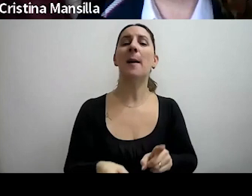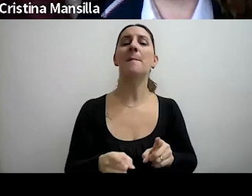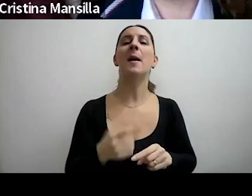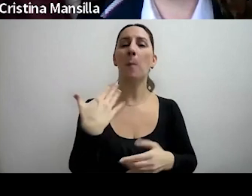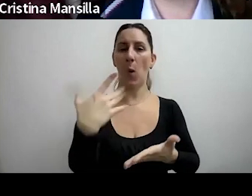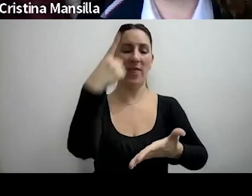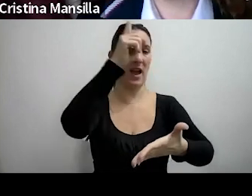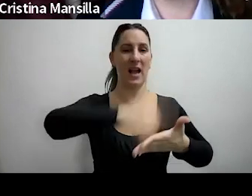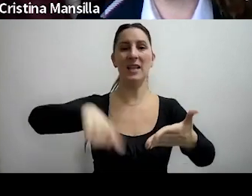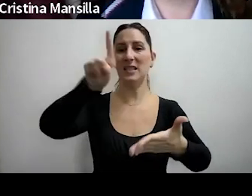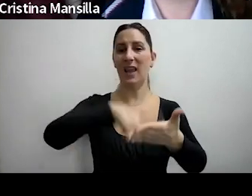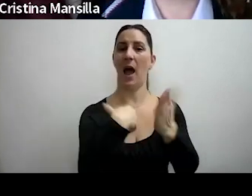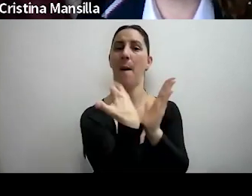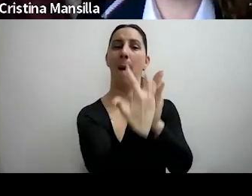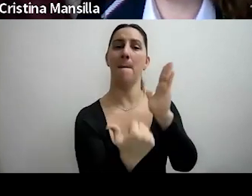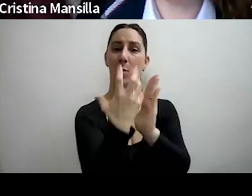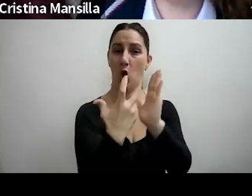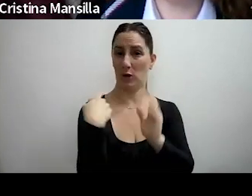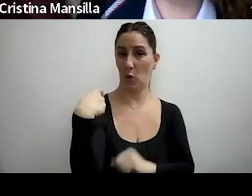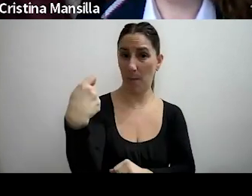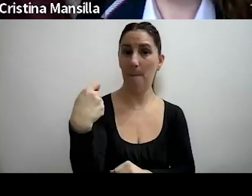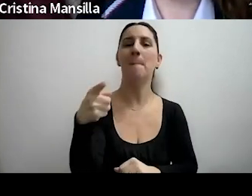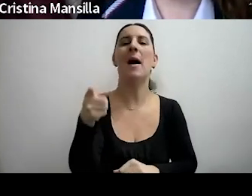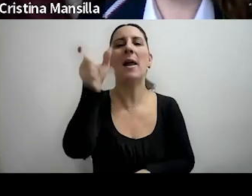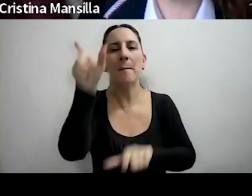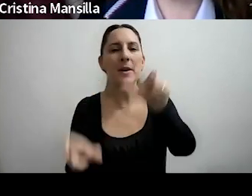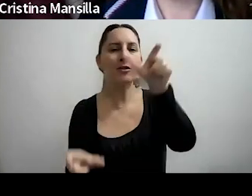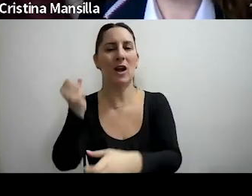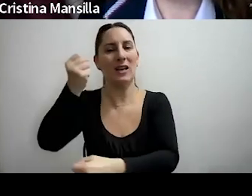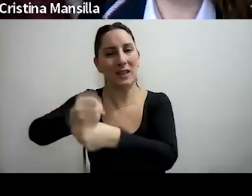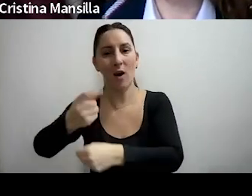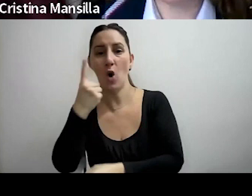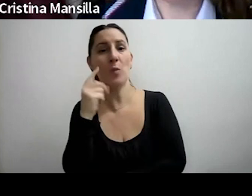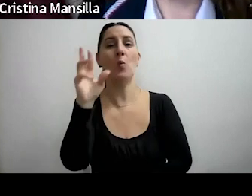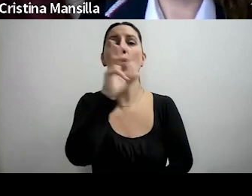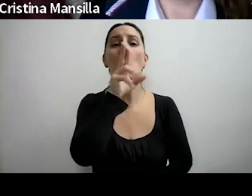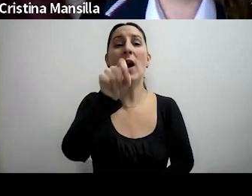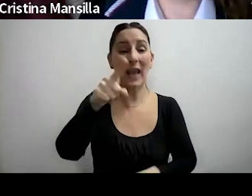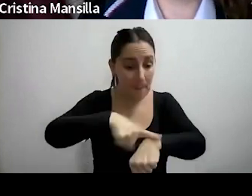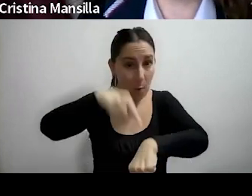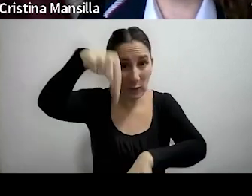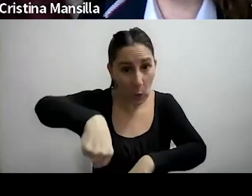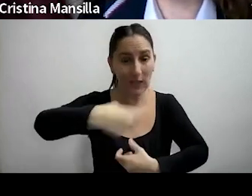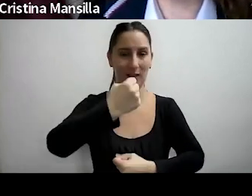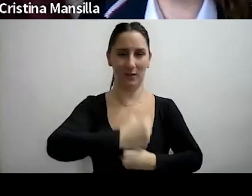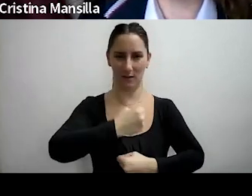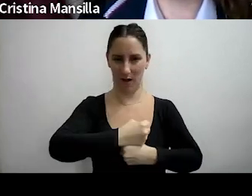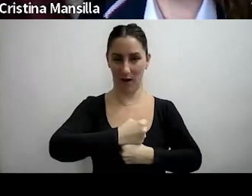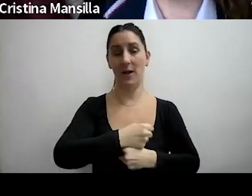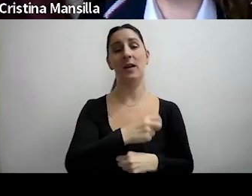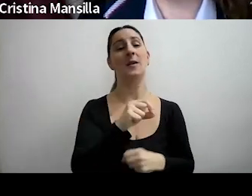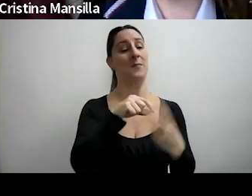cancelación de aportes previsionales para trabajadores y trabajadoras en actividad. Esta segunda opción, la